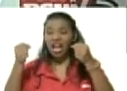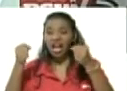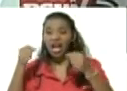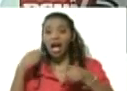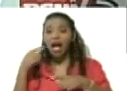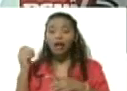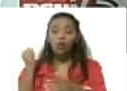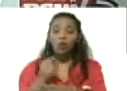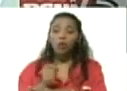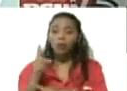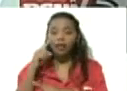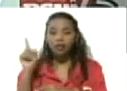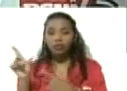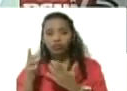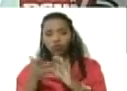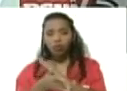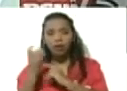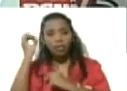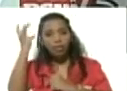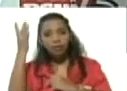culpa tiene la estaca?